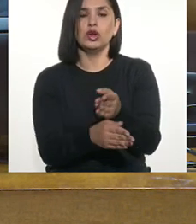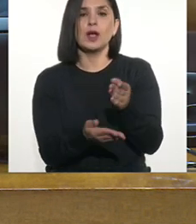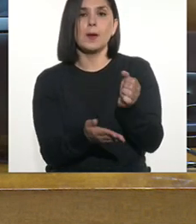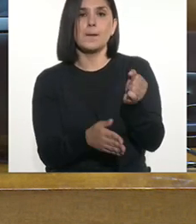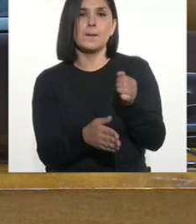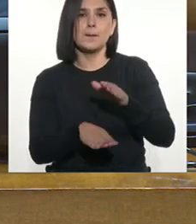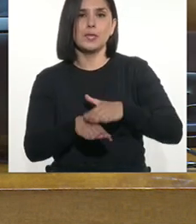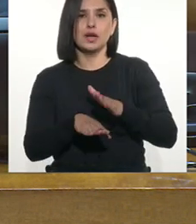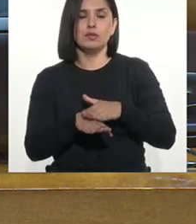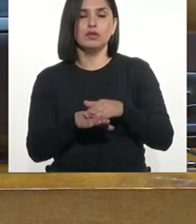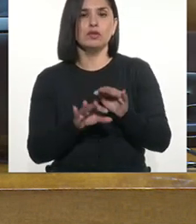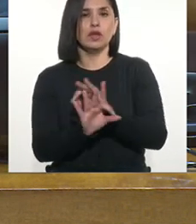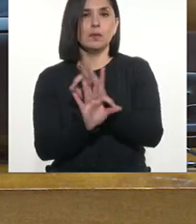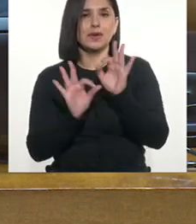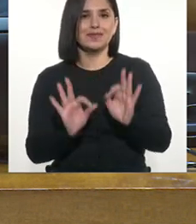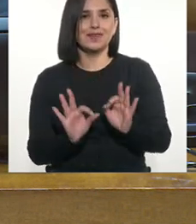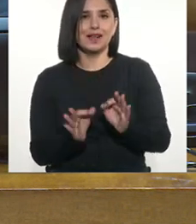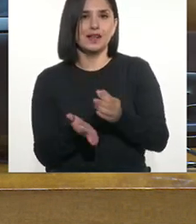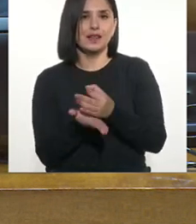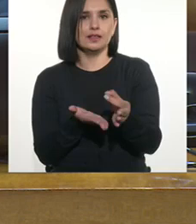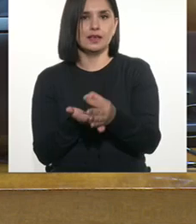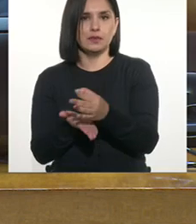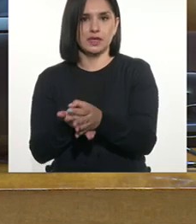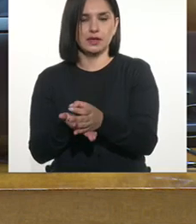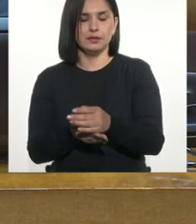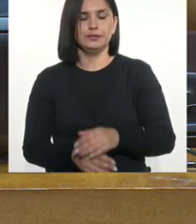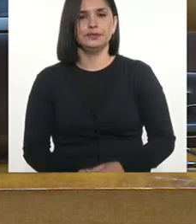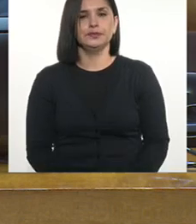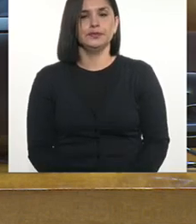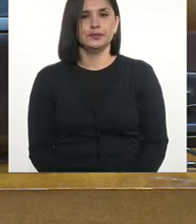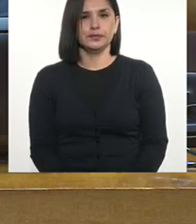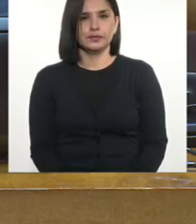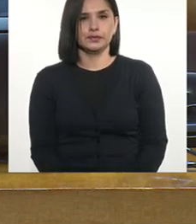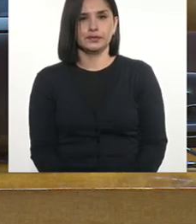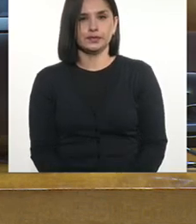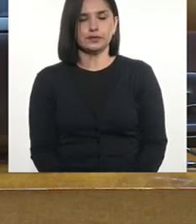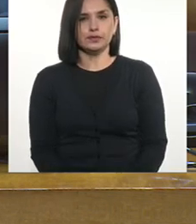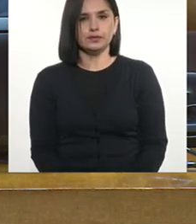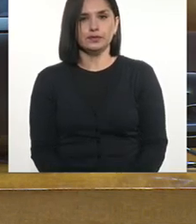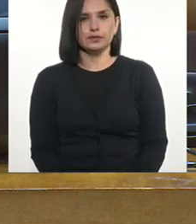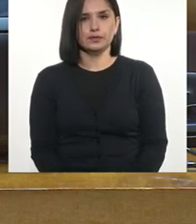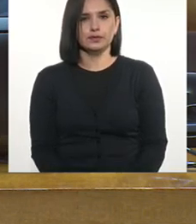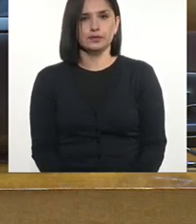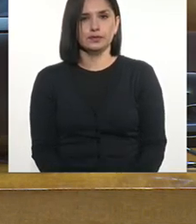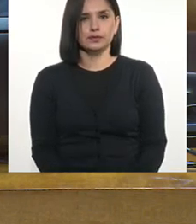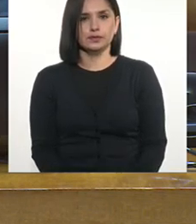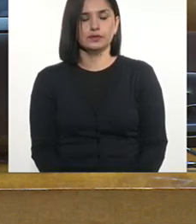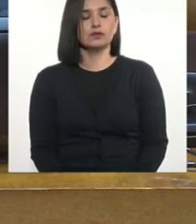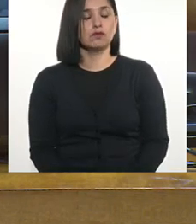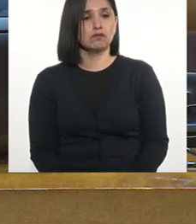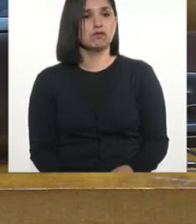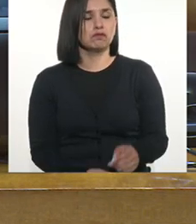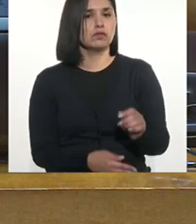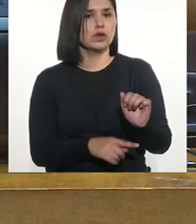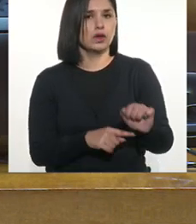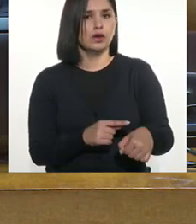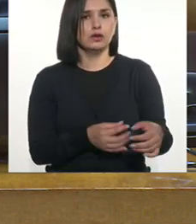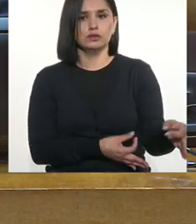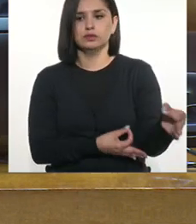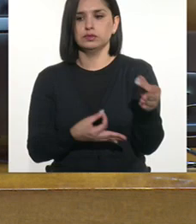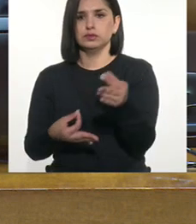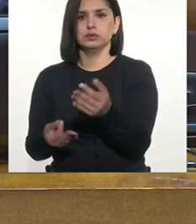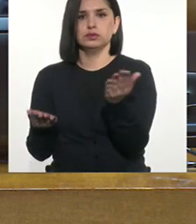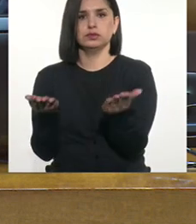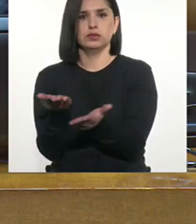de colecta de semillas boletín 11 1817 y 121 se tiene presente las calificaciones si se manda